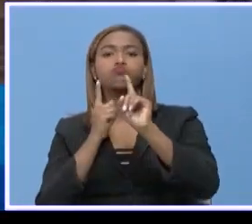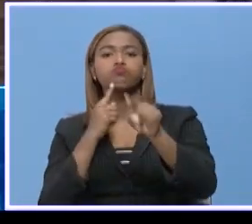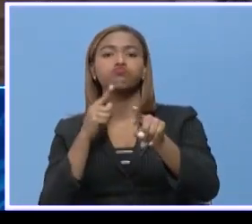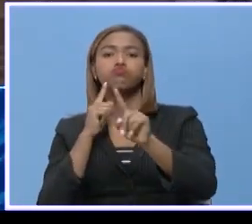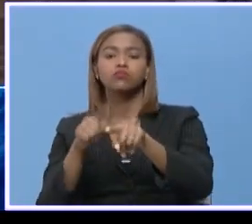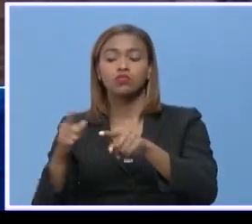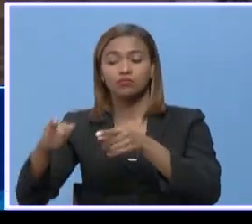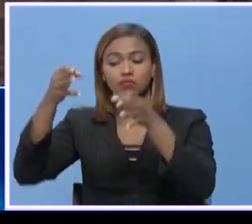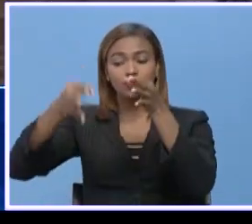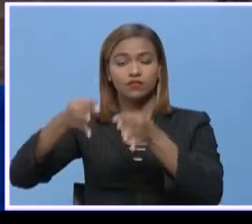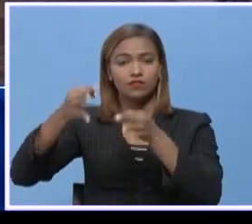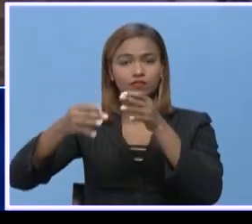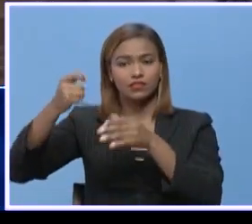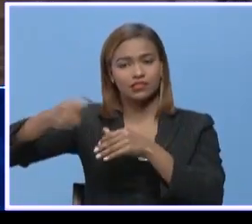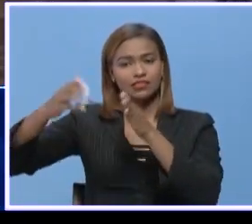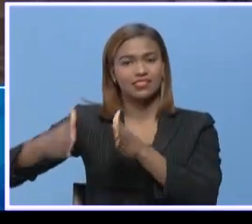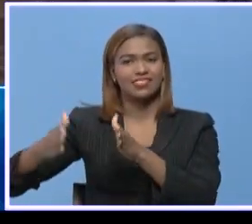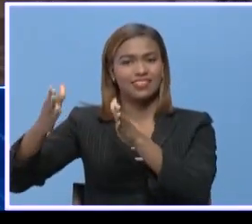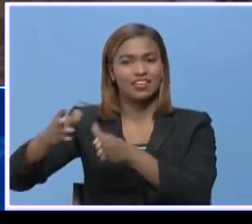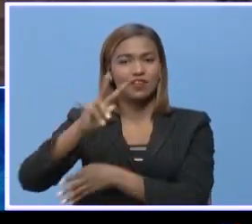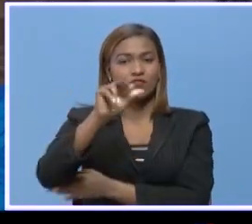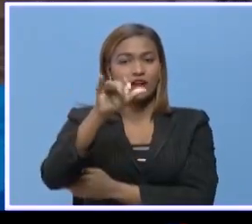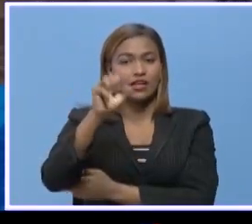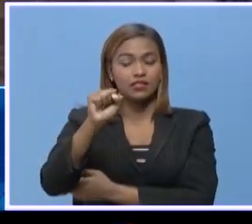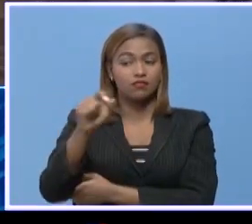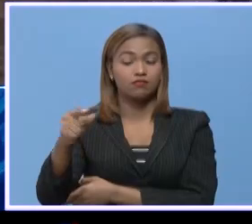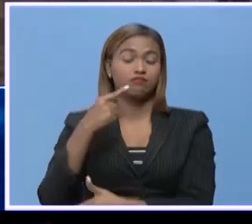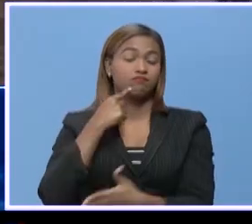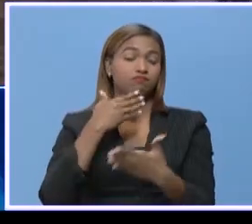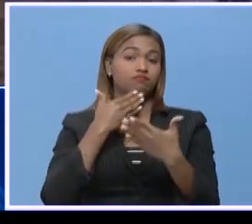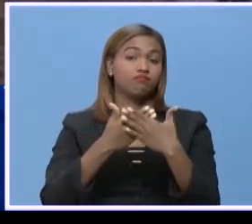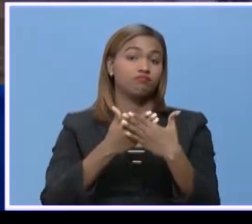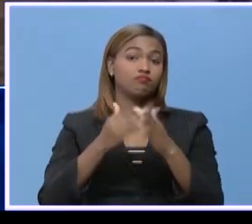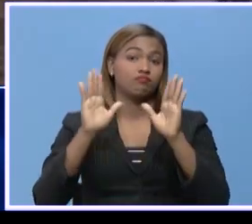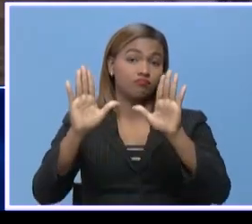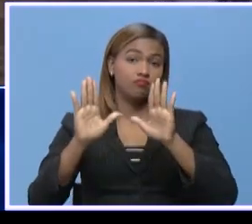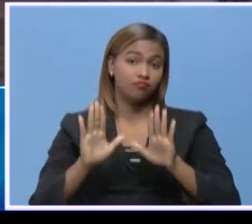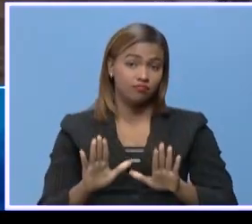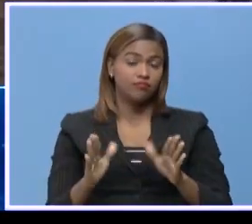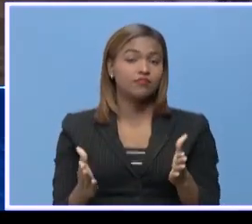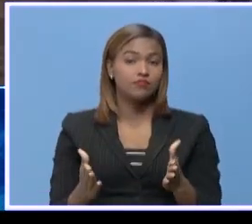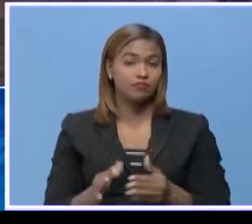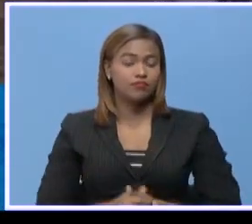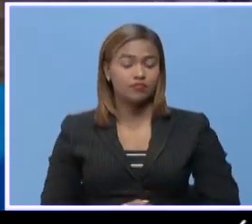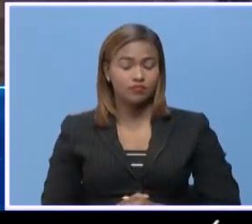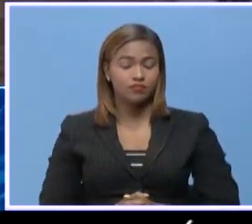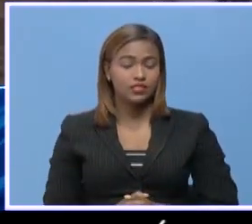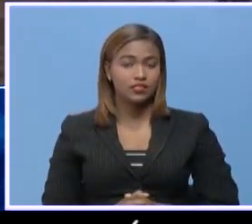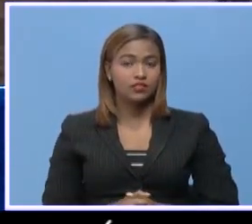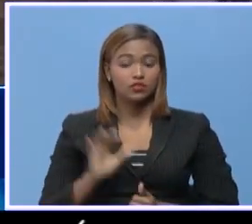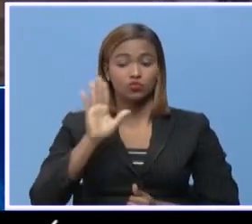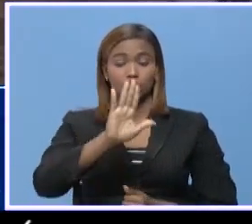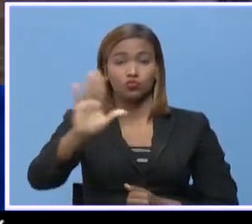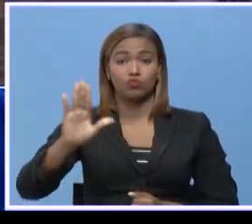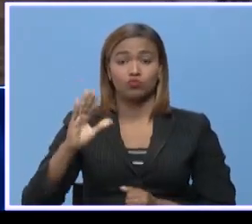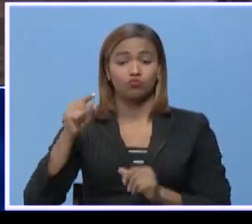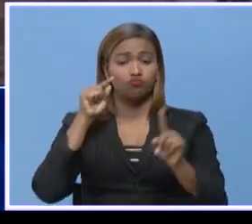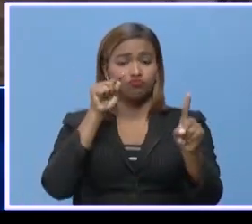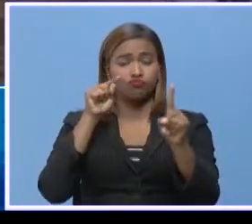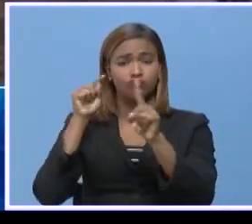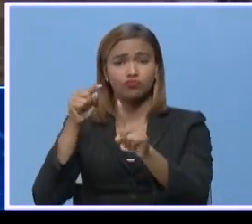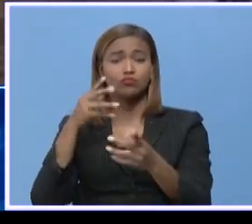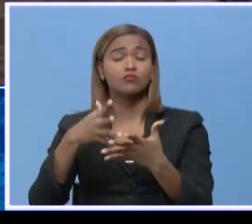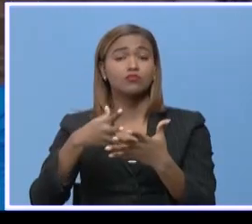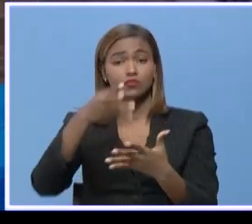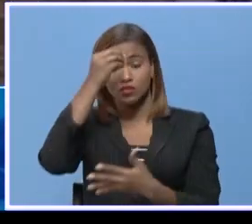del magistrado Vargas son una cátedra de derecho y de principios. Él es